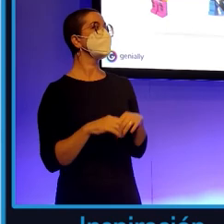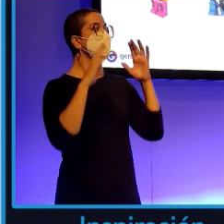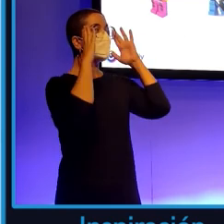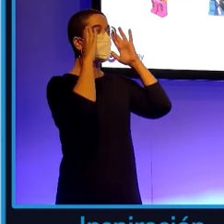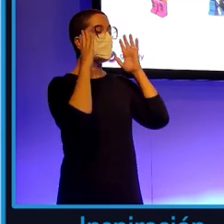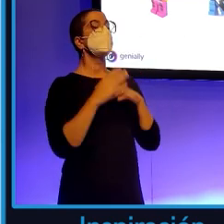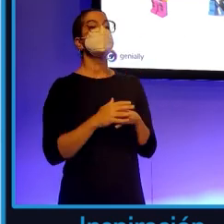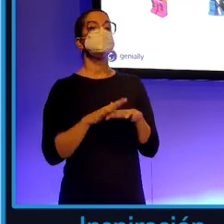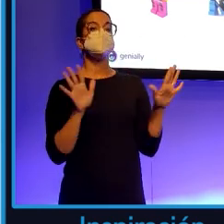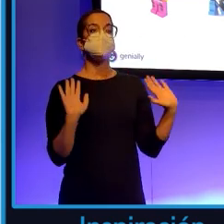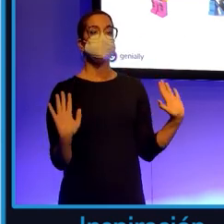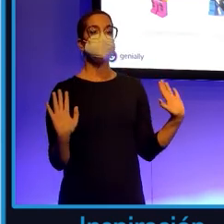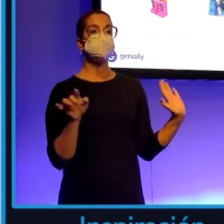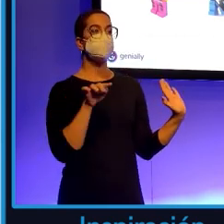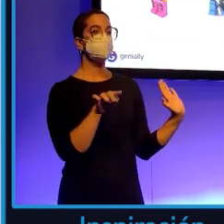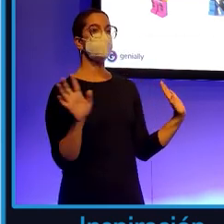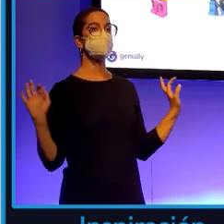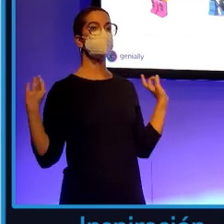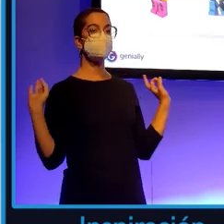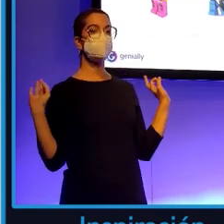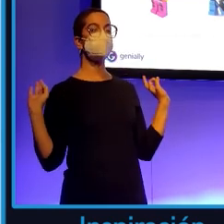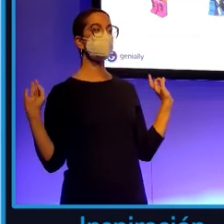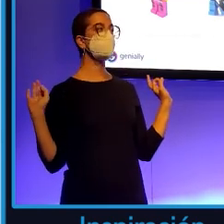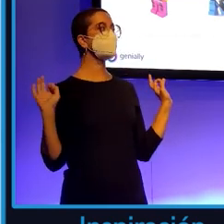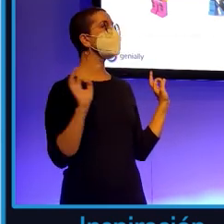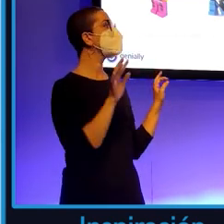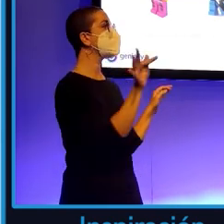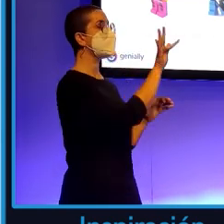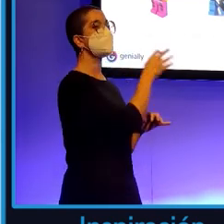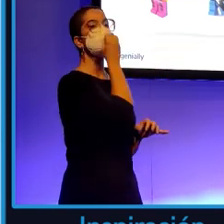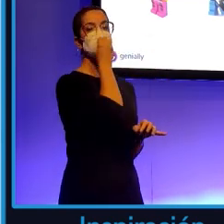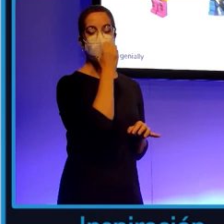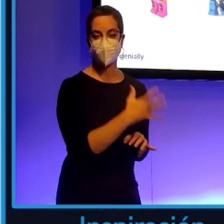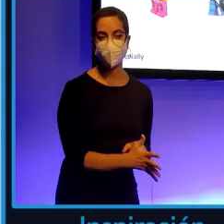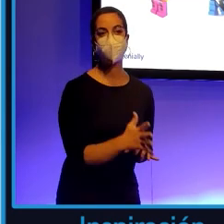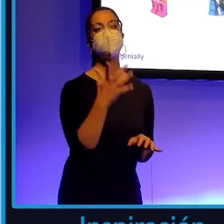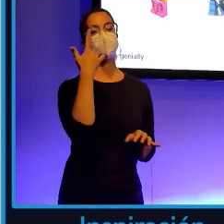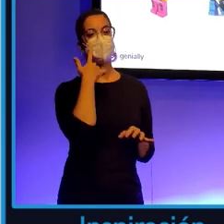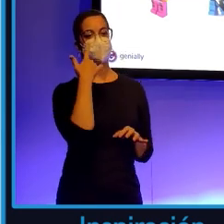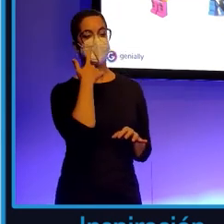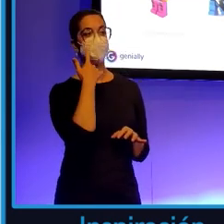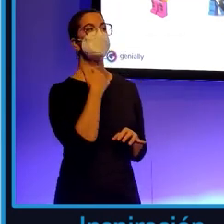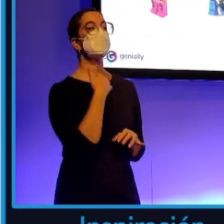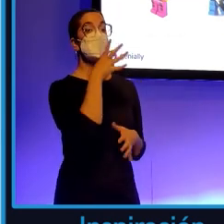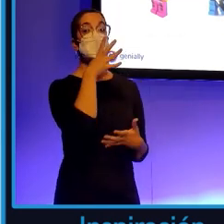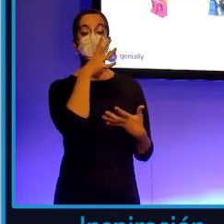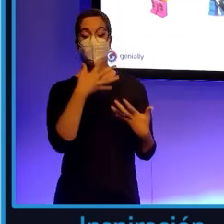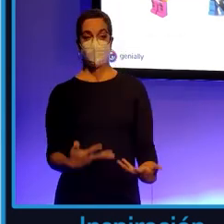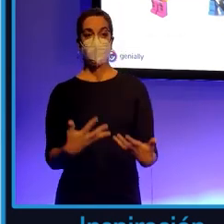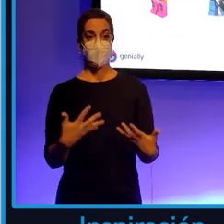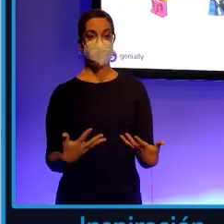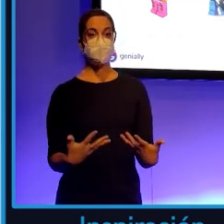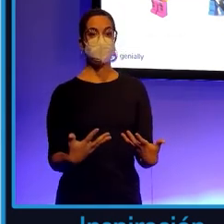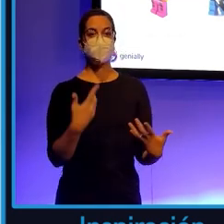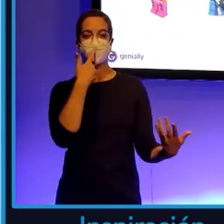al principio sería eso bien compañero bien es más les digo ahora mismo actualmente y es previsible